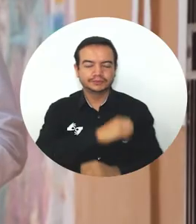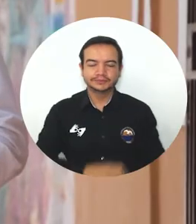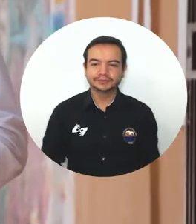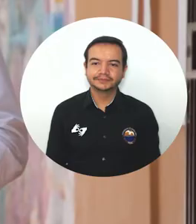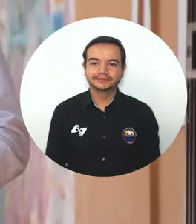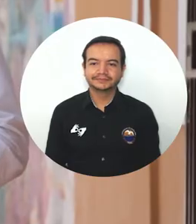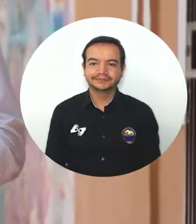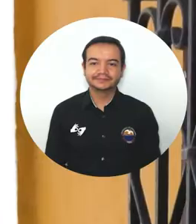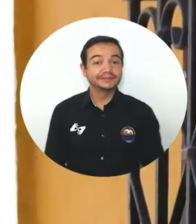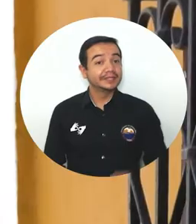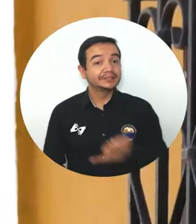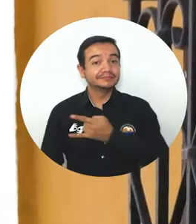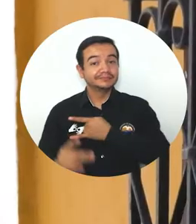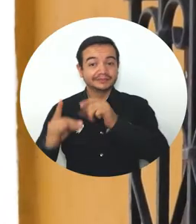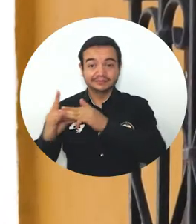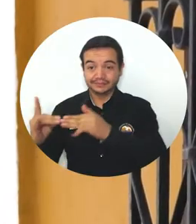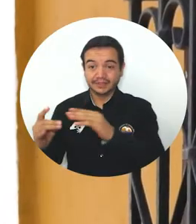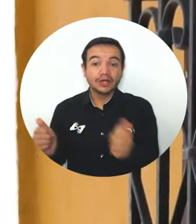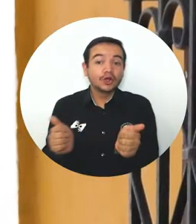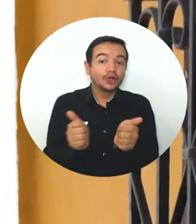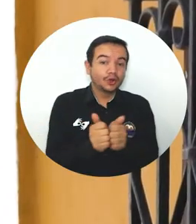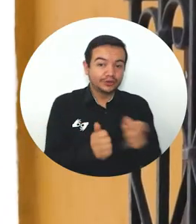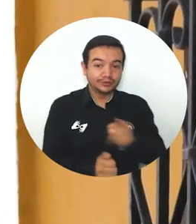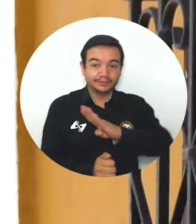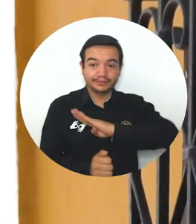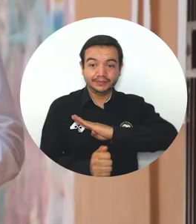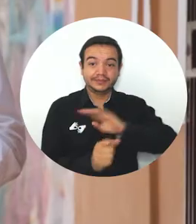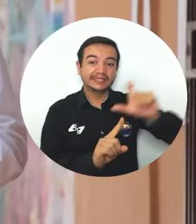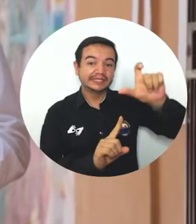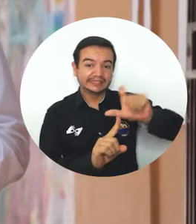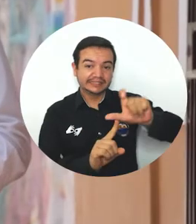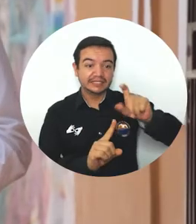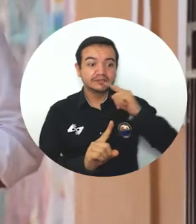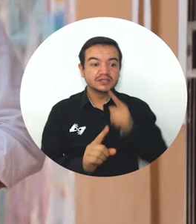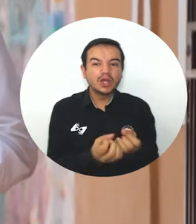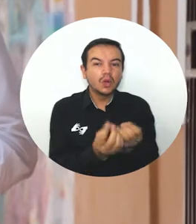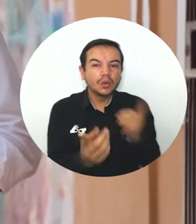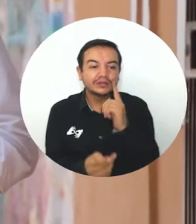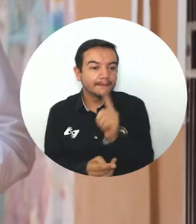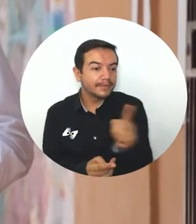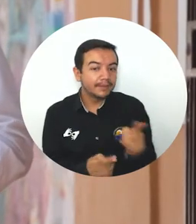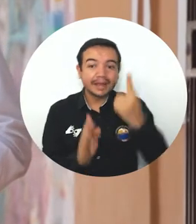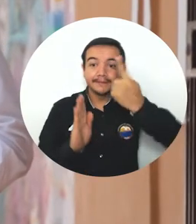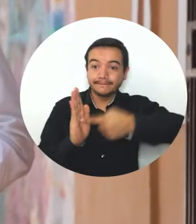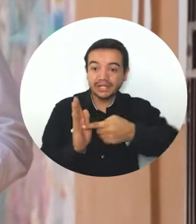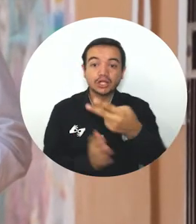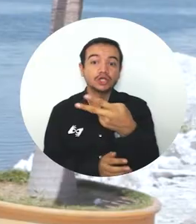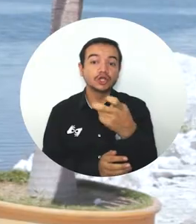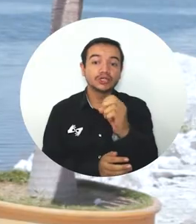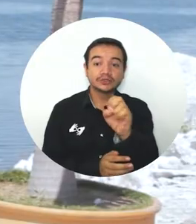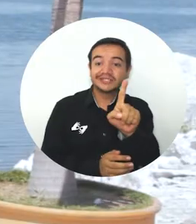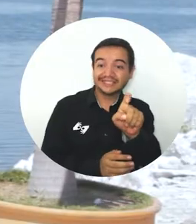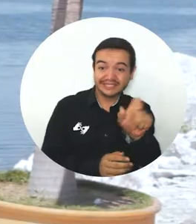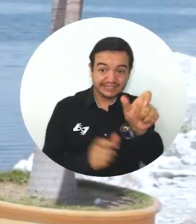La Universidad del Magdalena y Alcaldía de Ciénaga garantizan matrícula cero a 1.206 estudiantes de esa municipalidad.